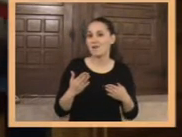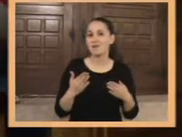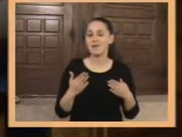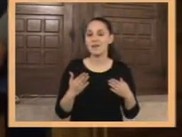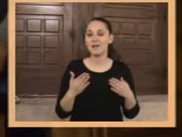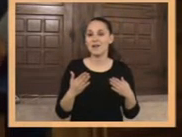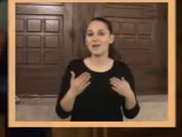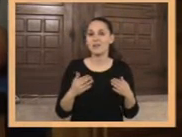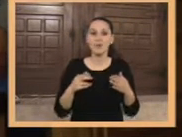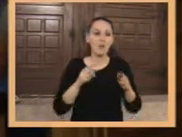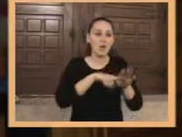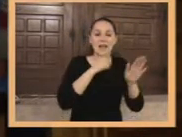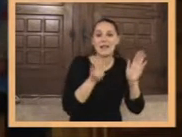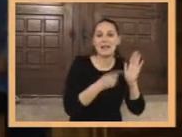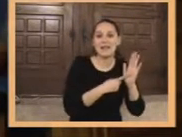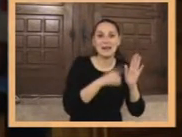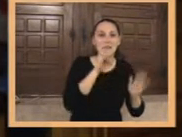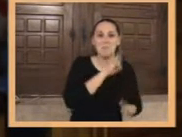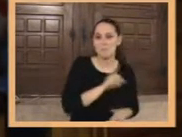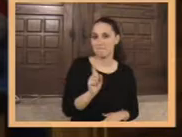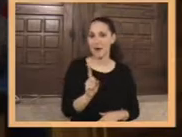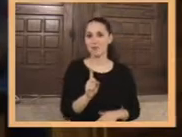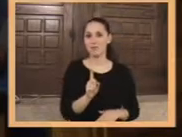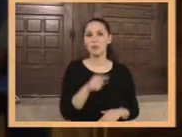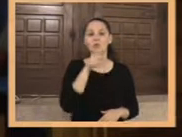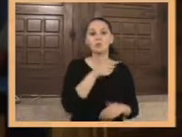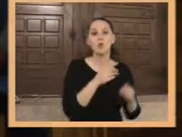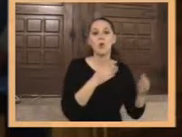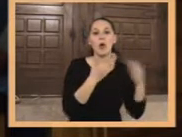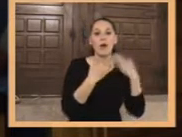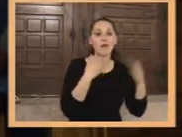Socialista con los ayuntamientos. Perdone un momentino, solo una cuestión.